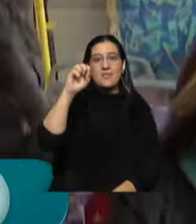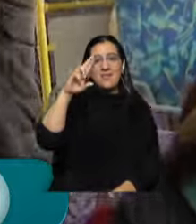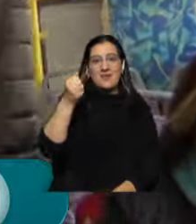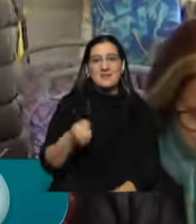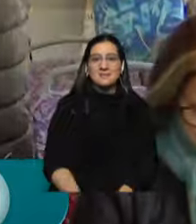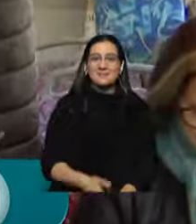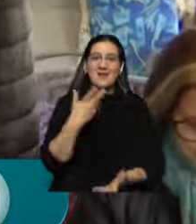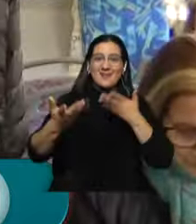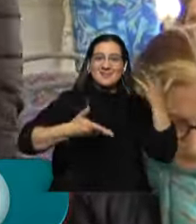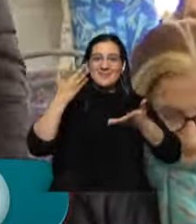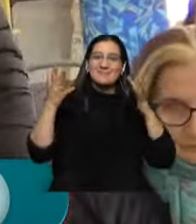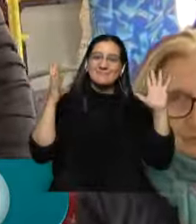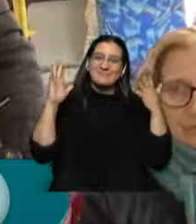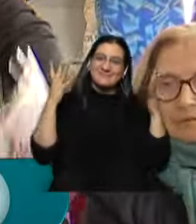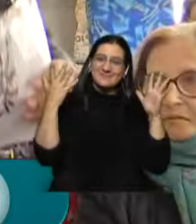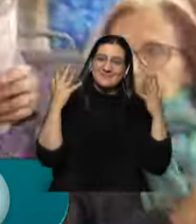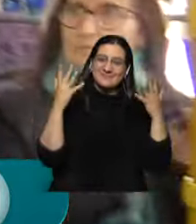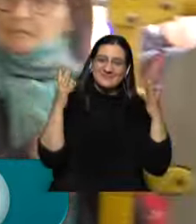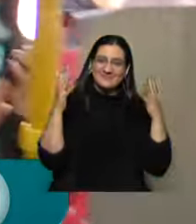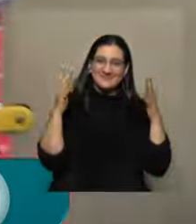de esta manera. El aplauso, por favor.